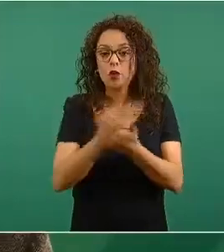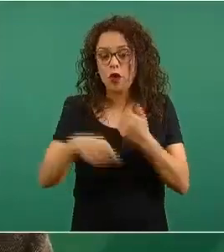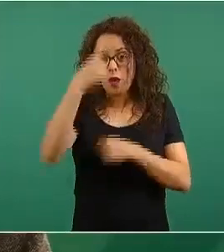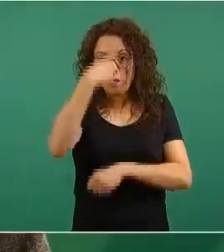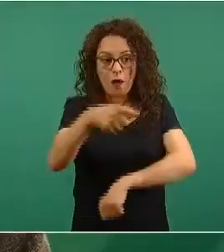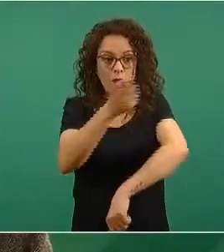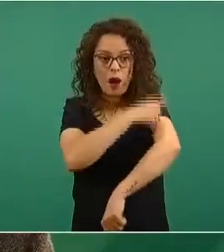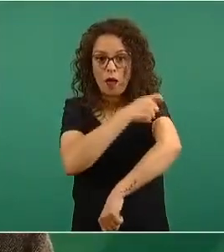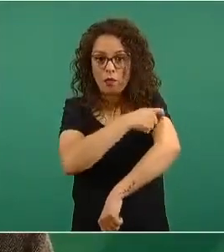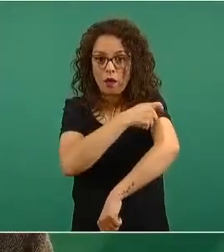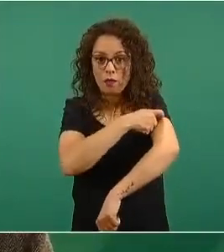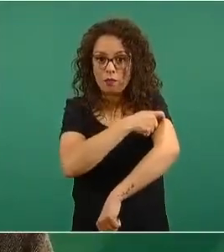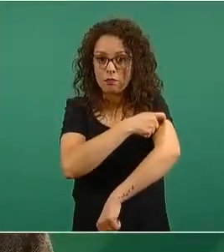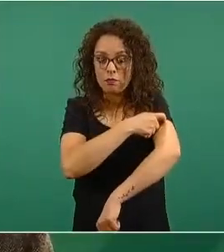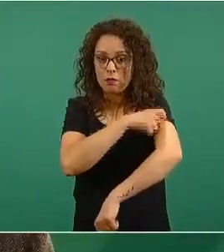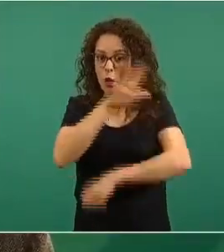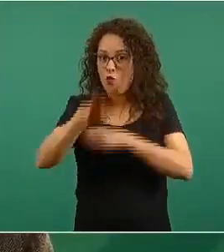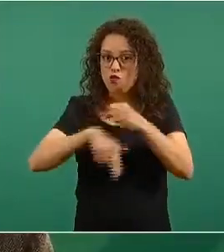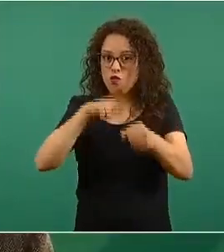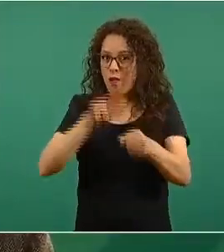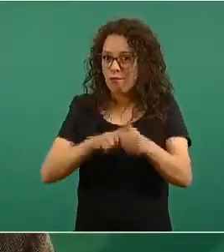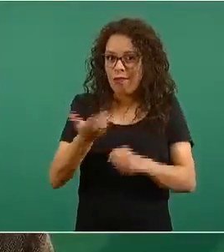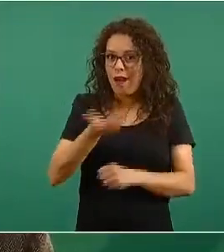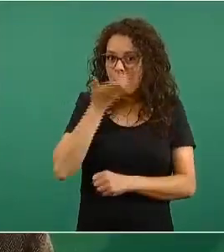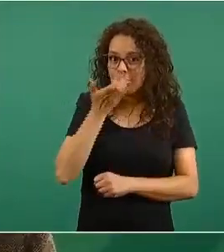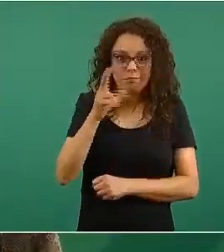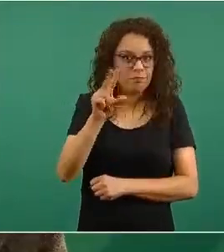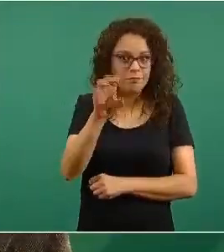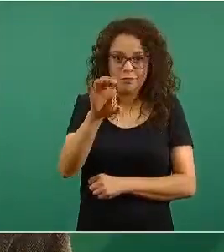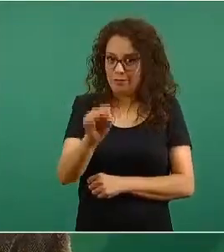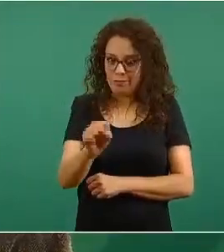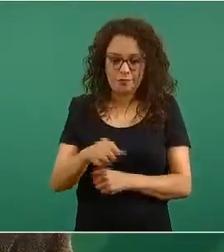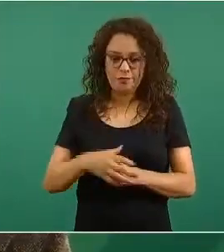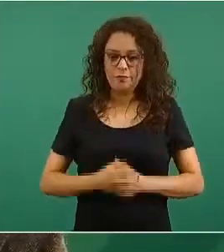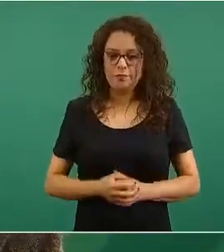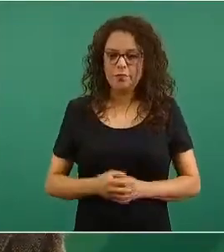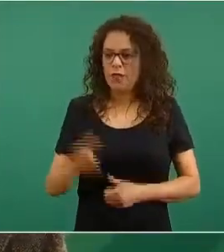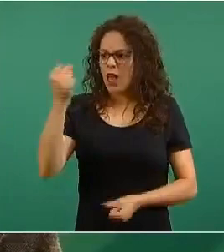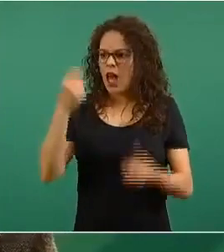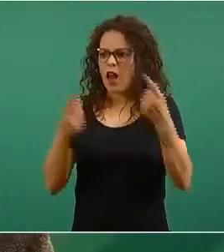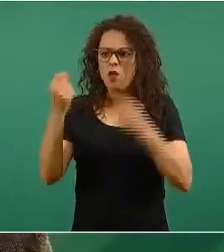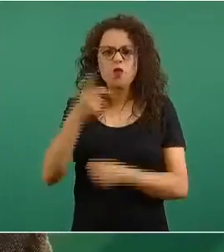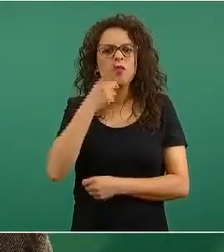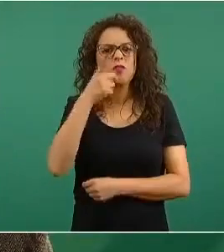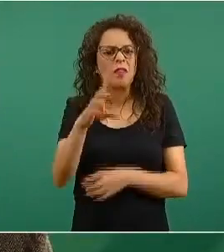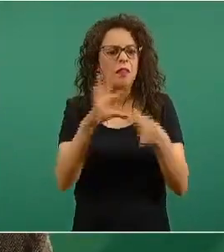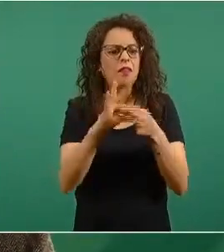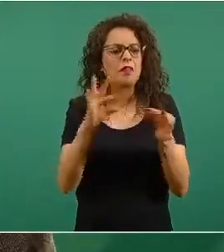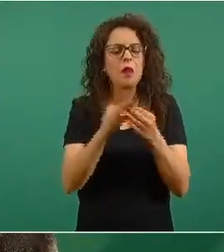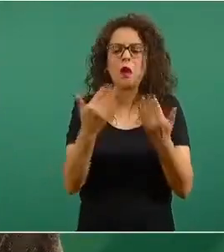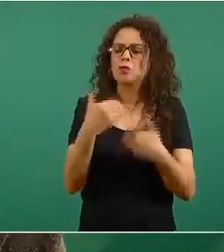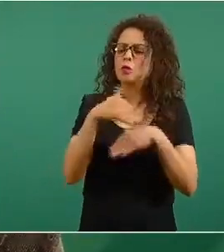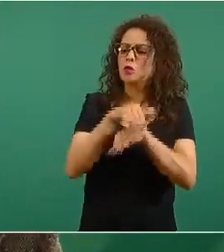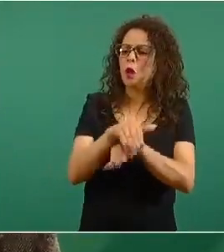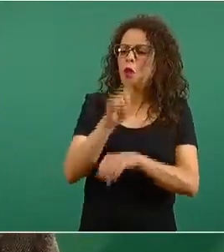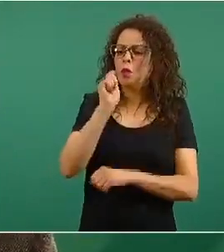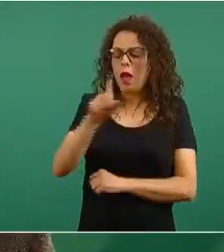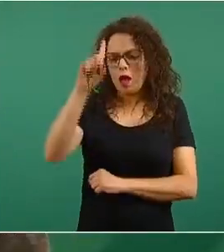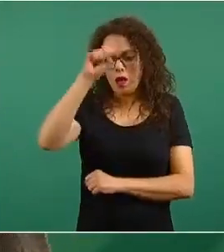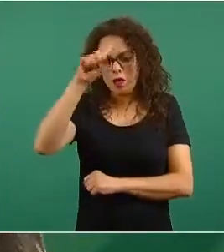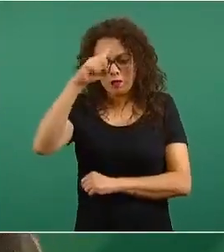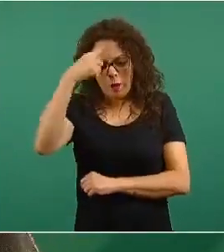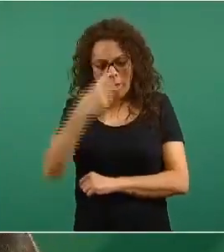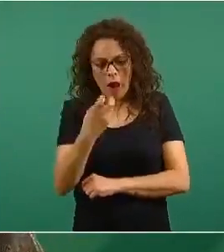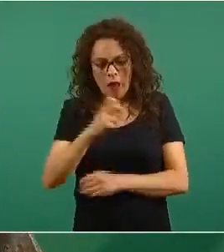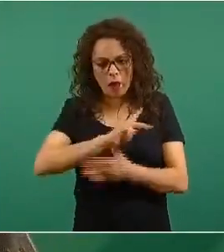algunas opiniones de personas que hablan de las estructuras de asesoría del programa